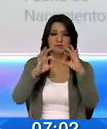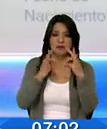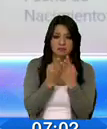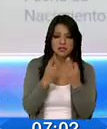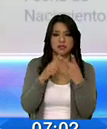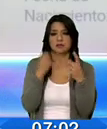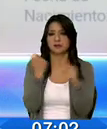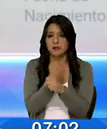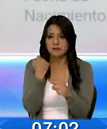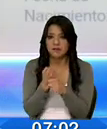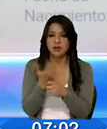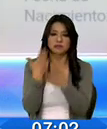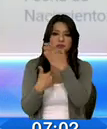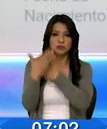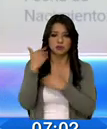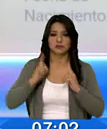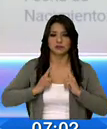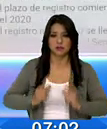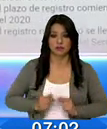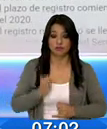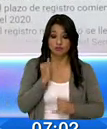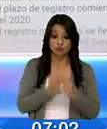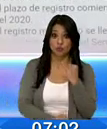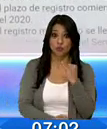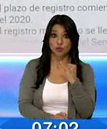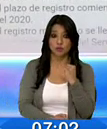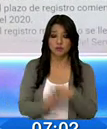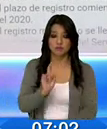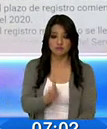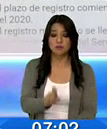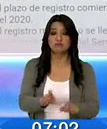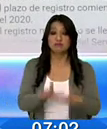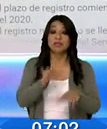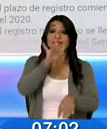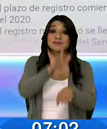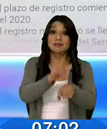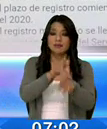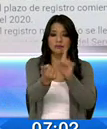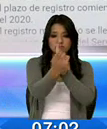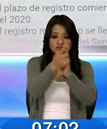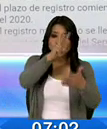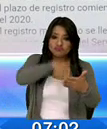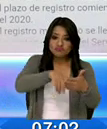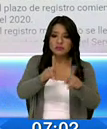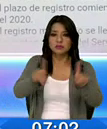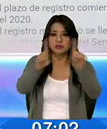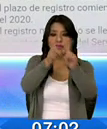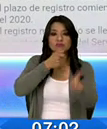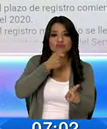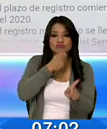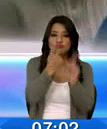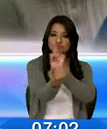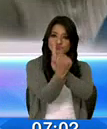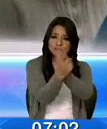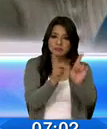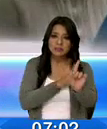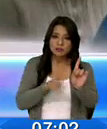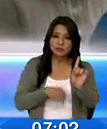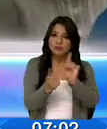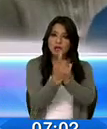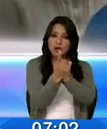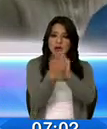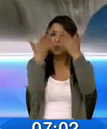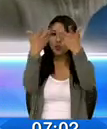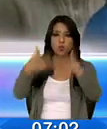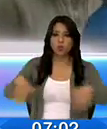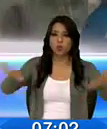trabajo e historial médico. Al final se le otorgará una cita para validación de datos en una entrevista personal que se realizará en